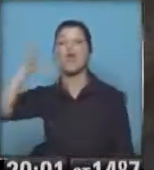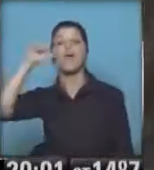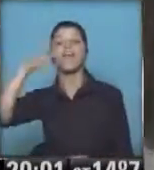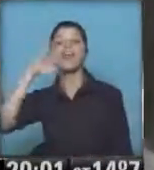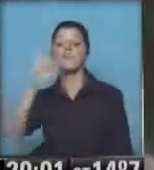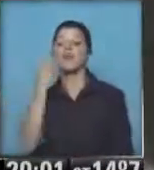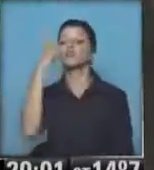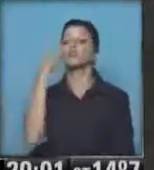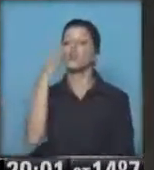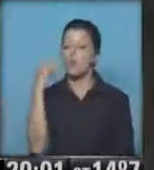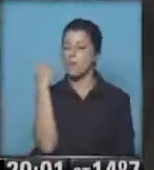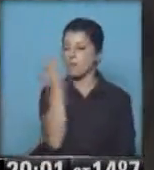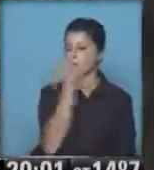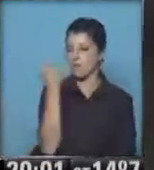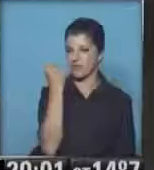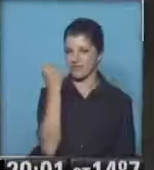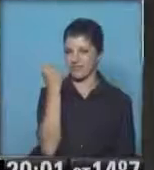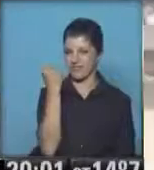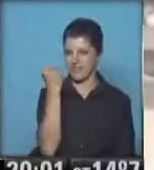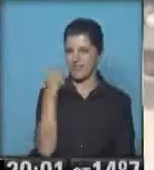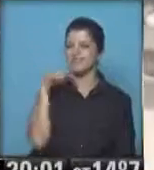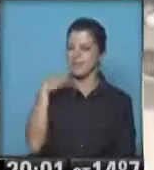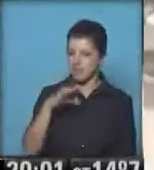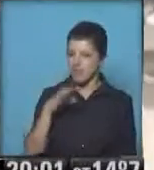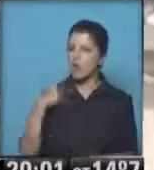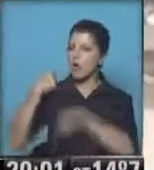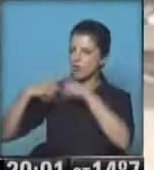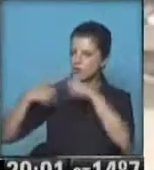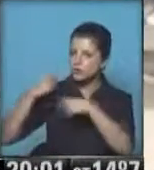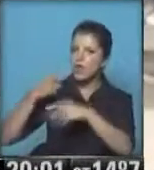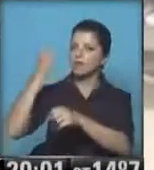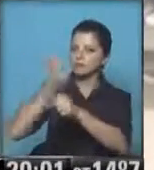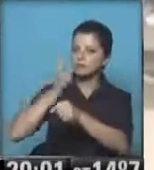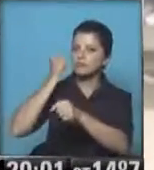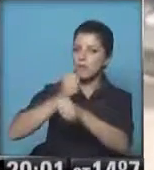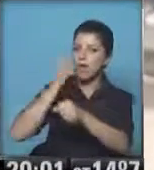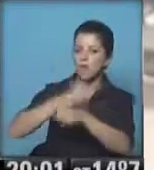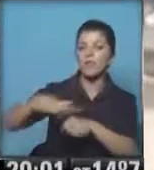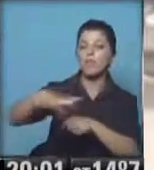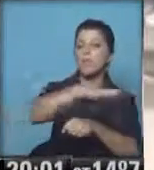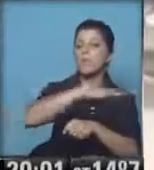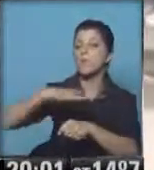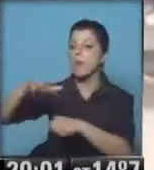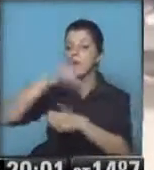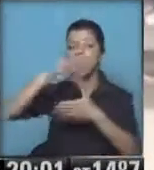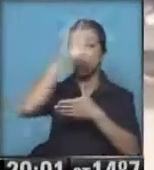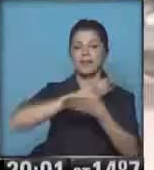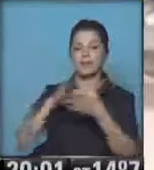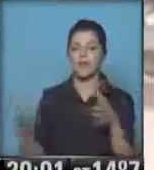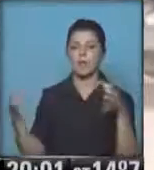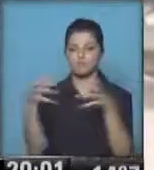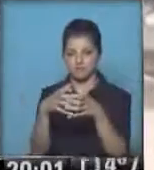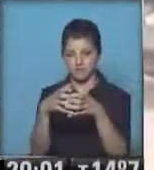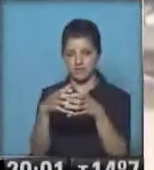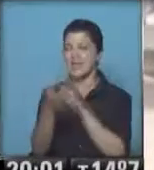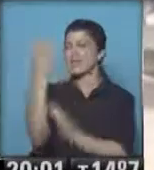grandes hombres de la patria grande. Hay que seguir uniendo a los trabajadores y los pueblos de América Latina y venimos a